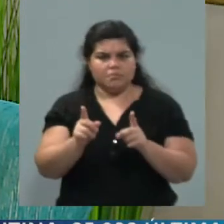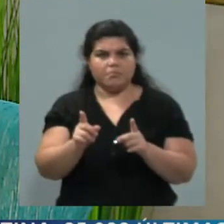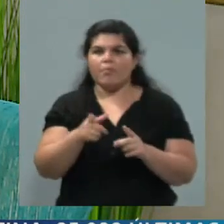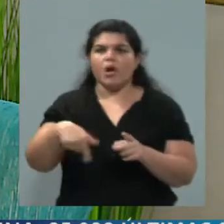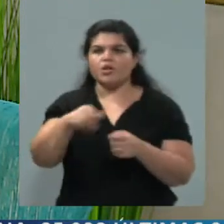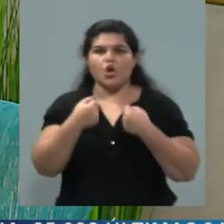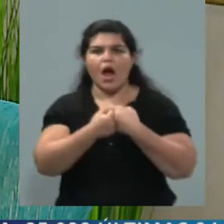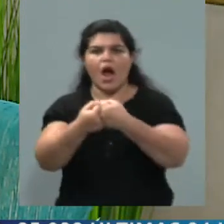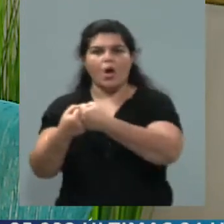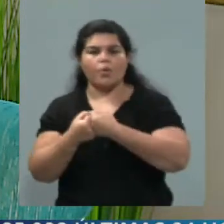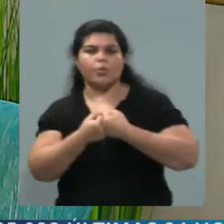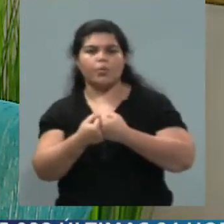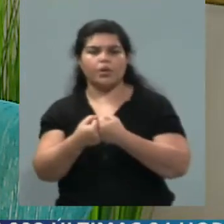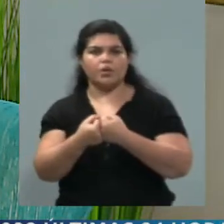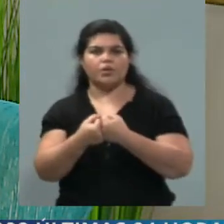acordado restituirle